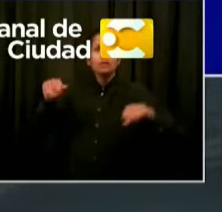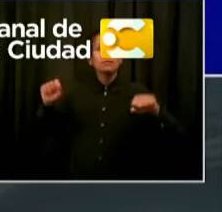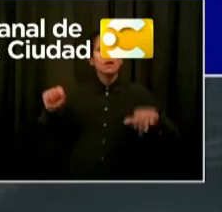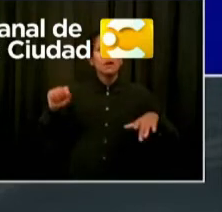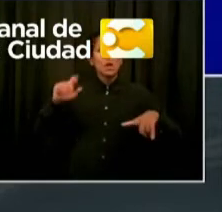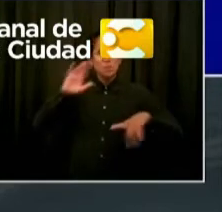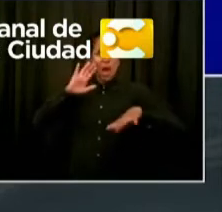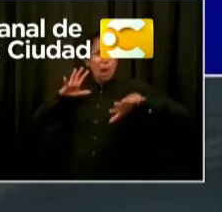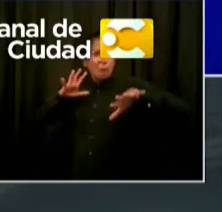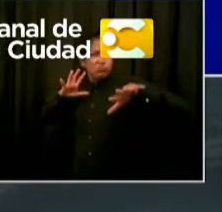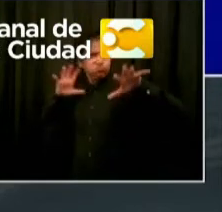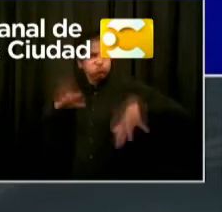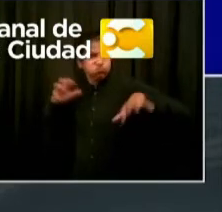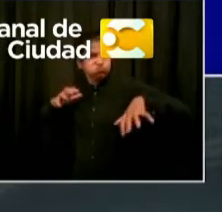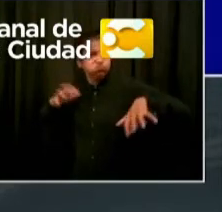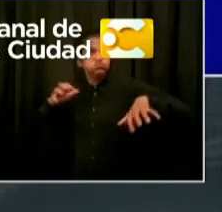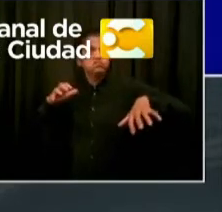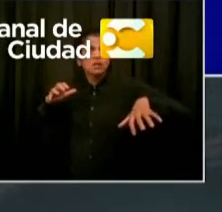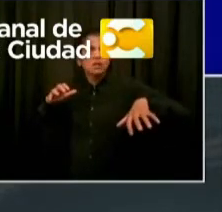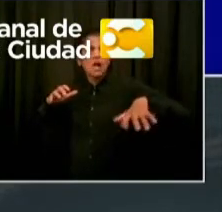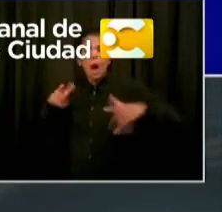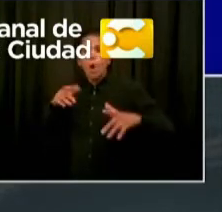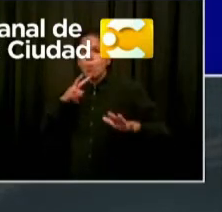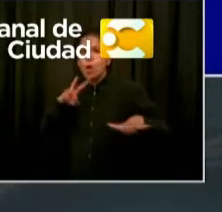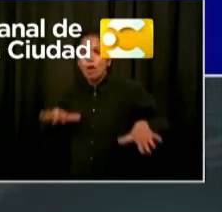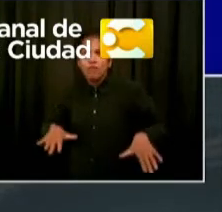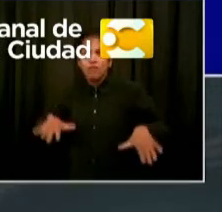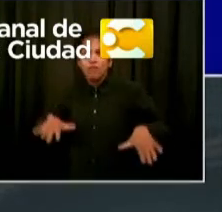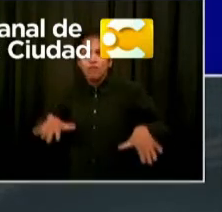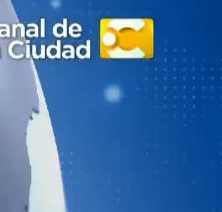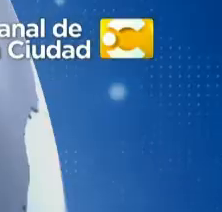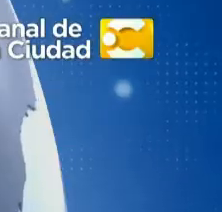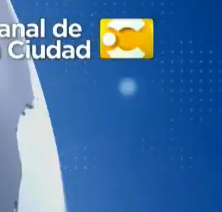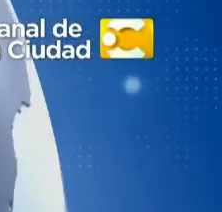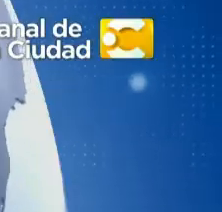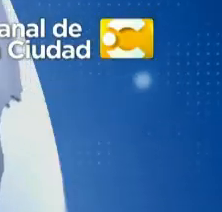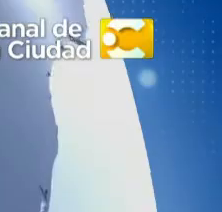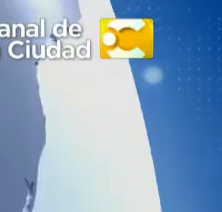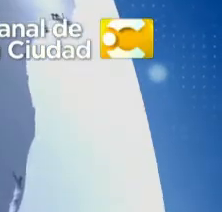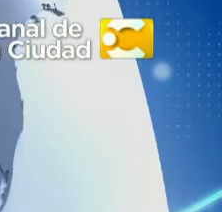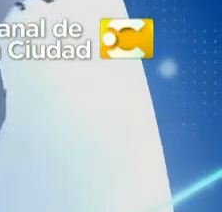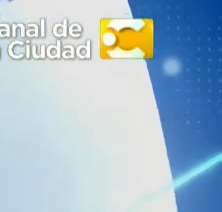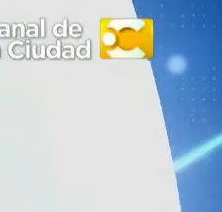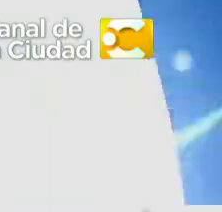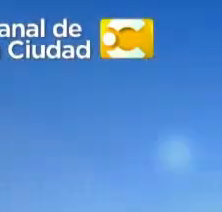to during the high point of the storm. Take it seriously.